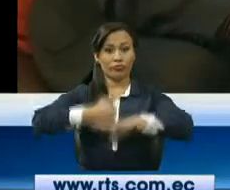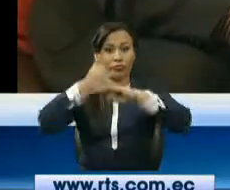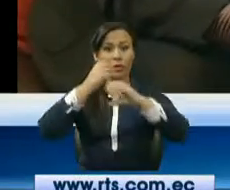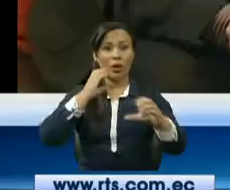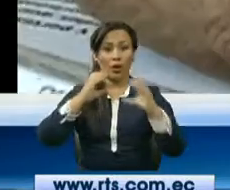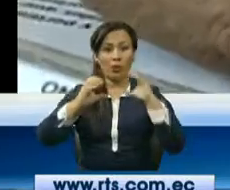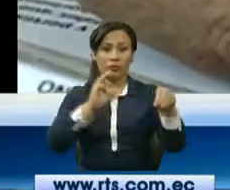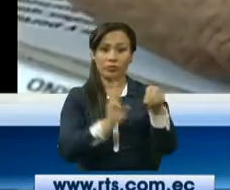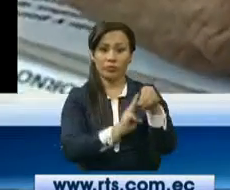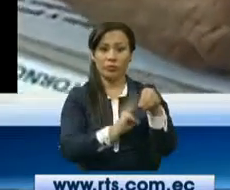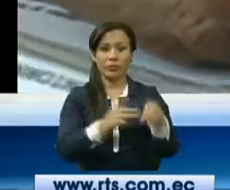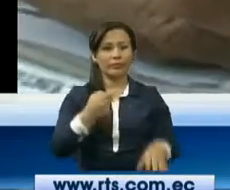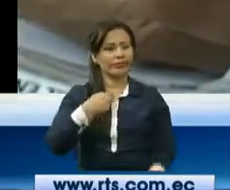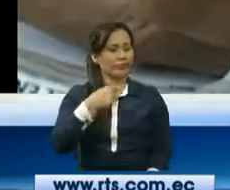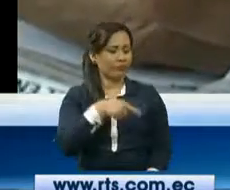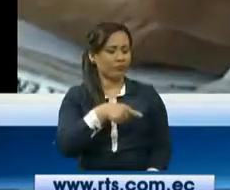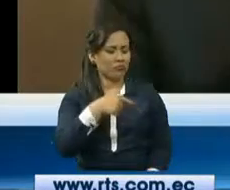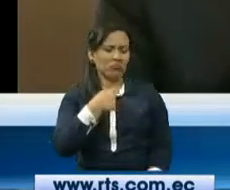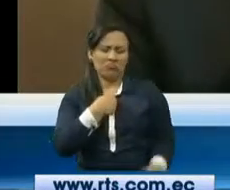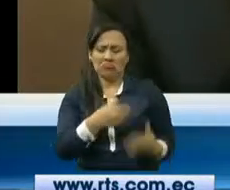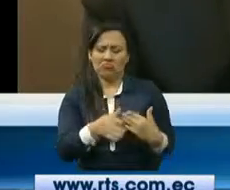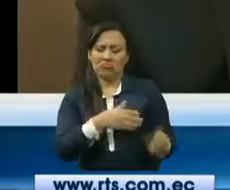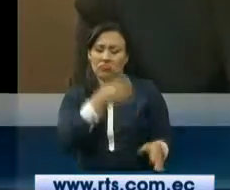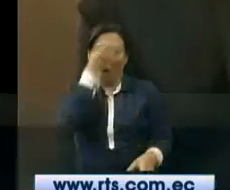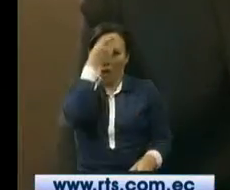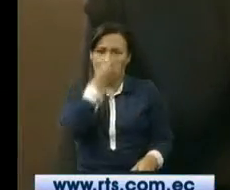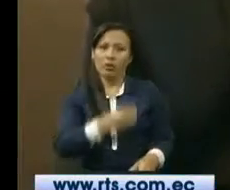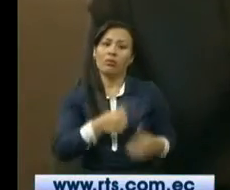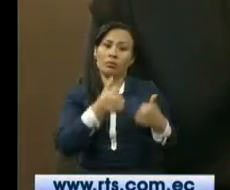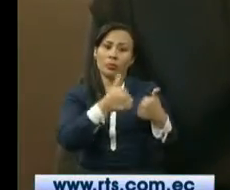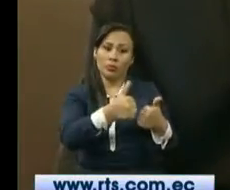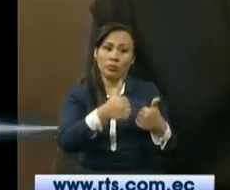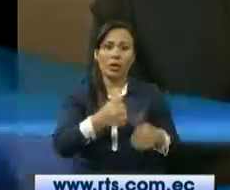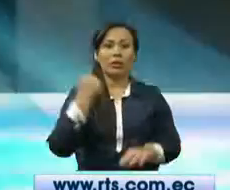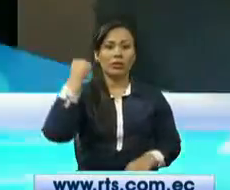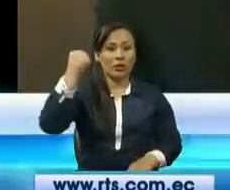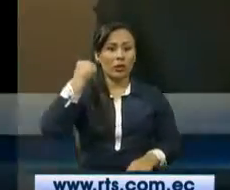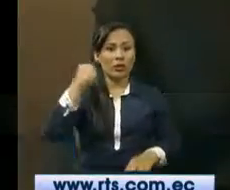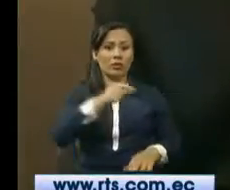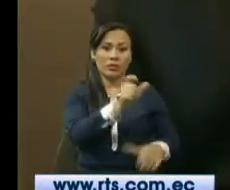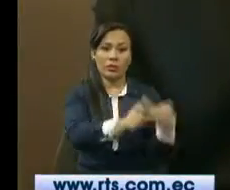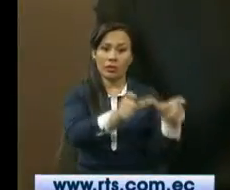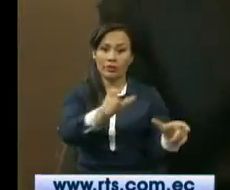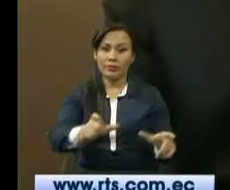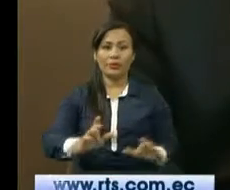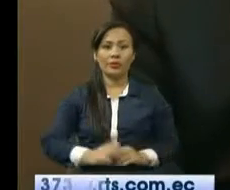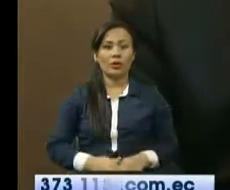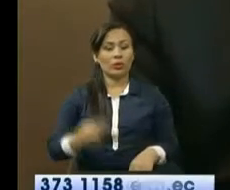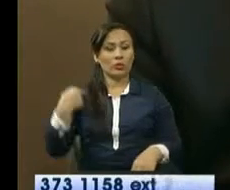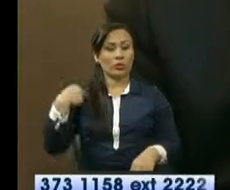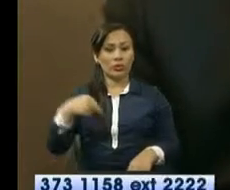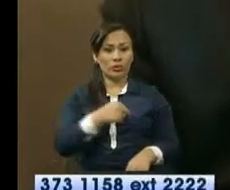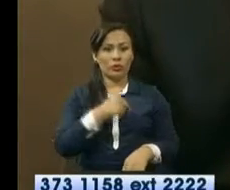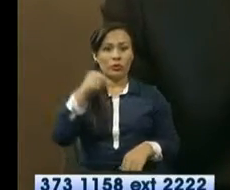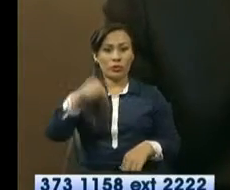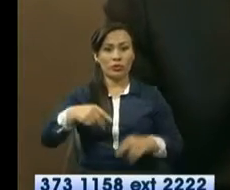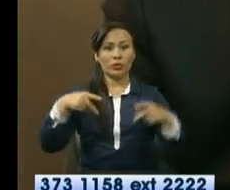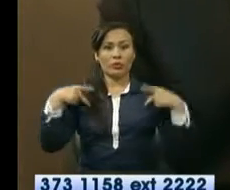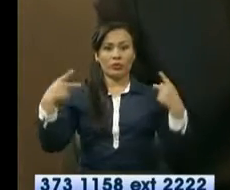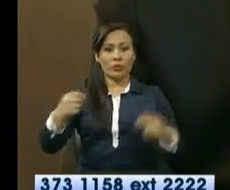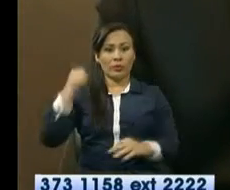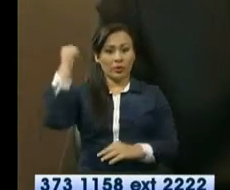y Comunicación parece no quitarle el sueño. Me parece que está muy bien, es el derecho de ellos. Vivimos en un estado de